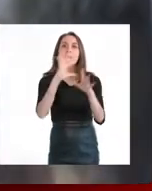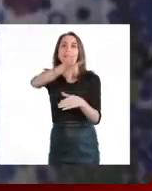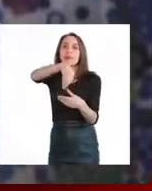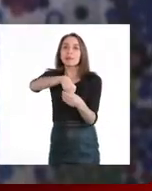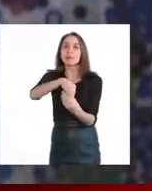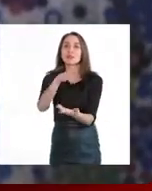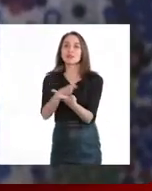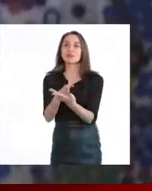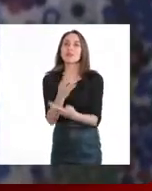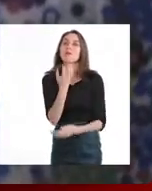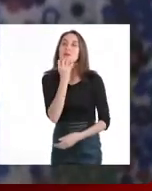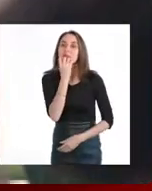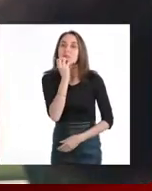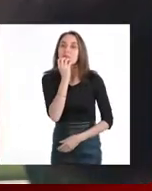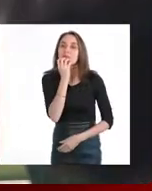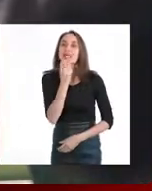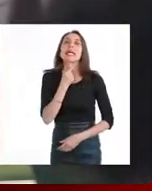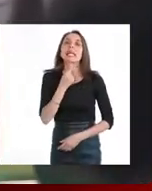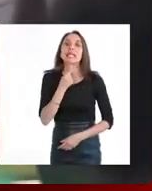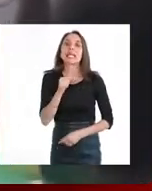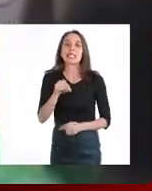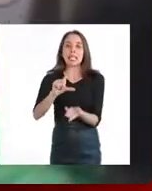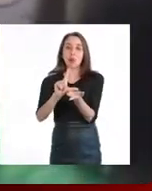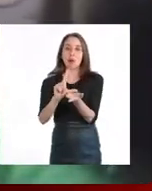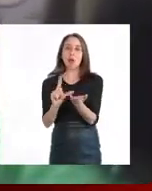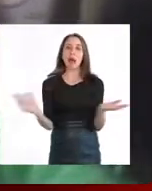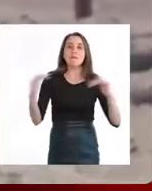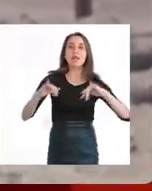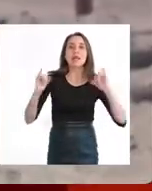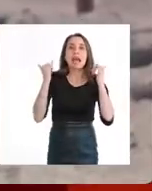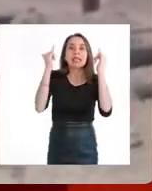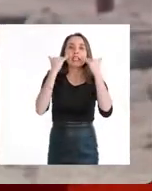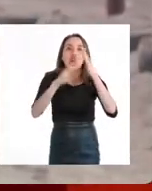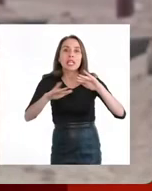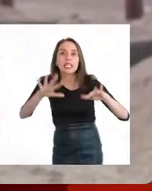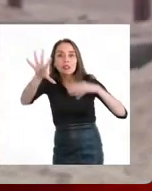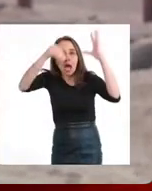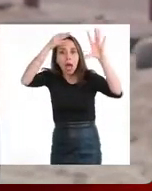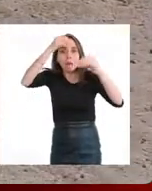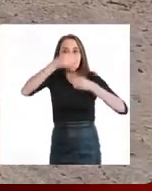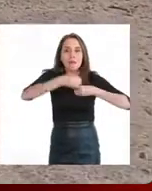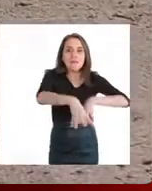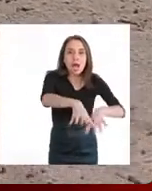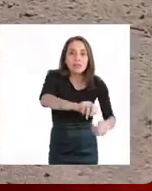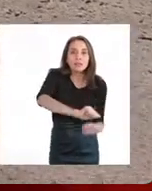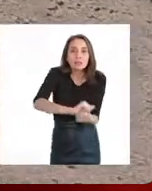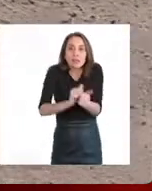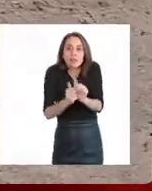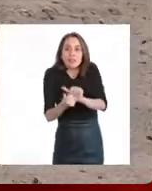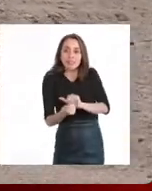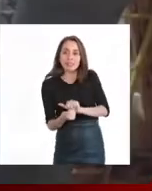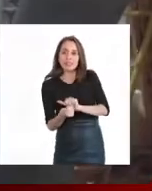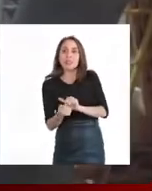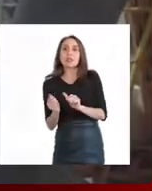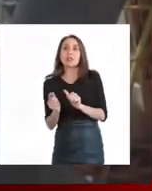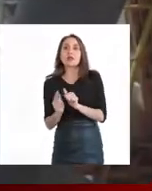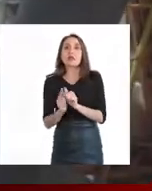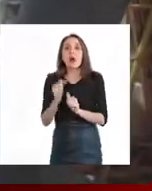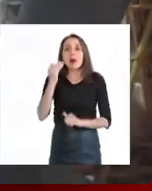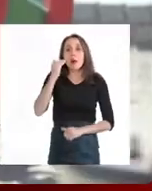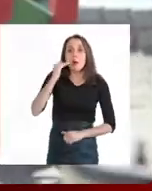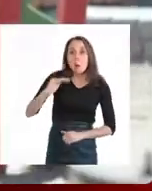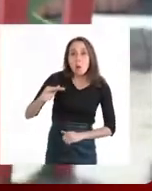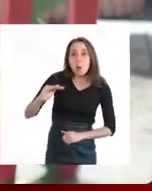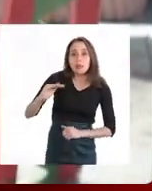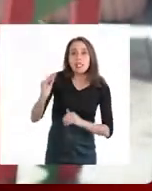logística que tenemos la infraestructura que tenemos participar de lo que se diera ahora la ley red es no domiciliario lo que tú y yo generamos